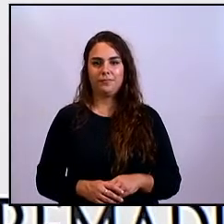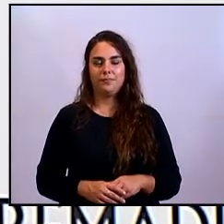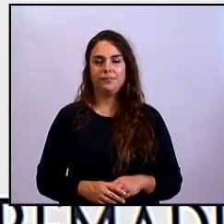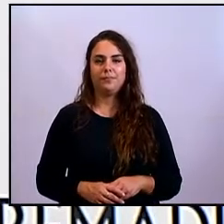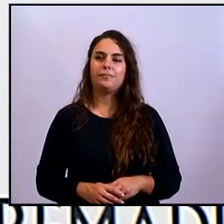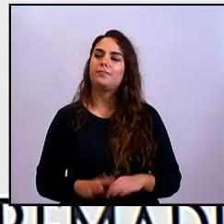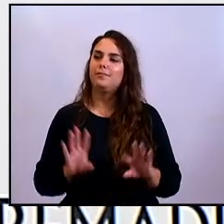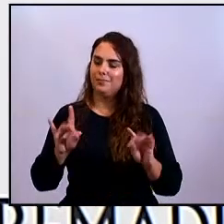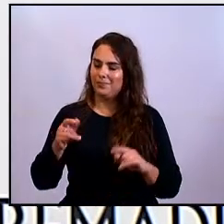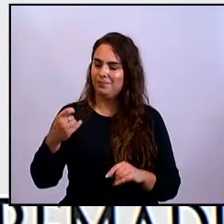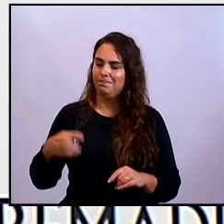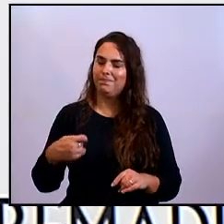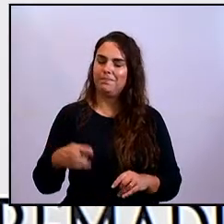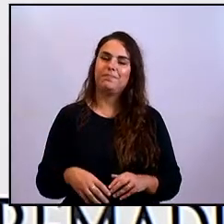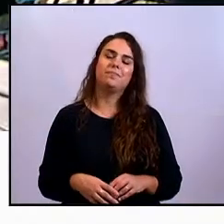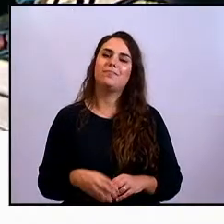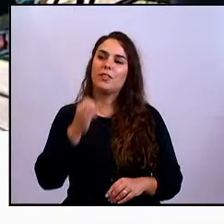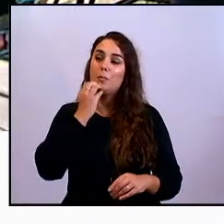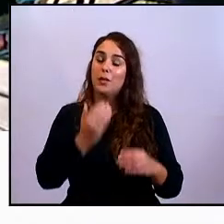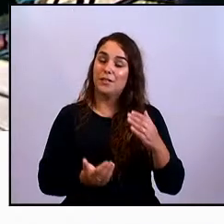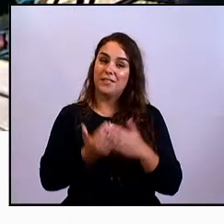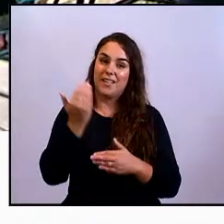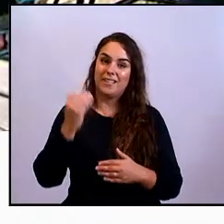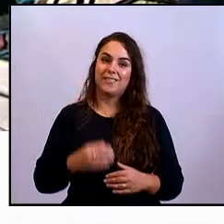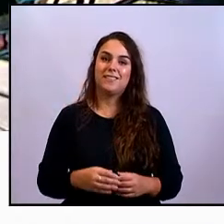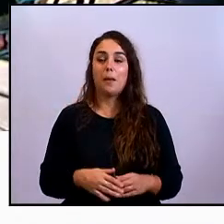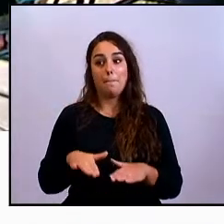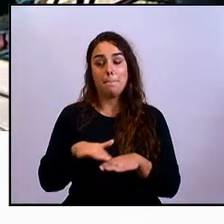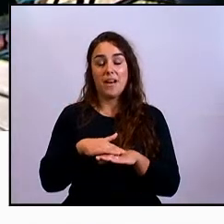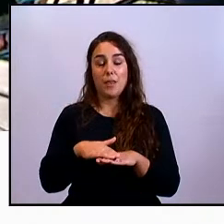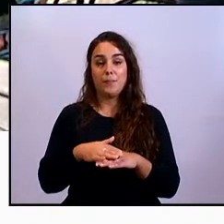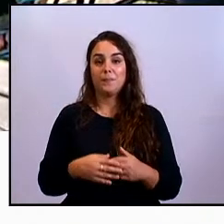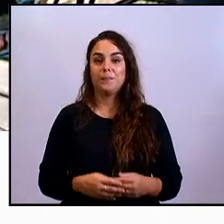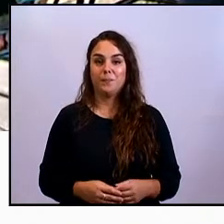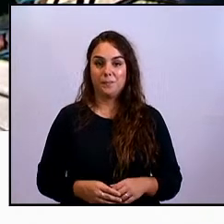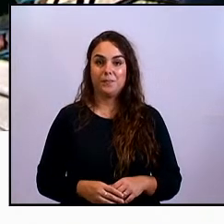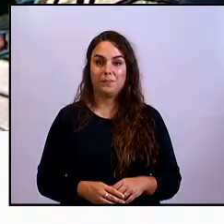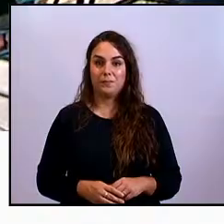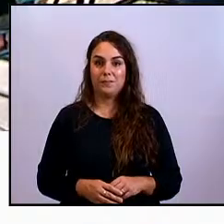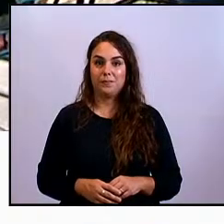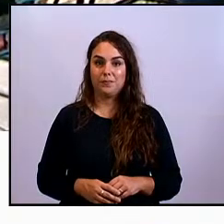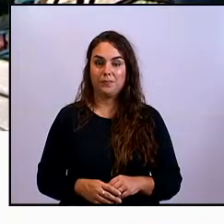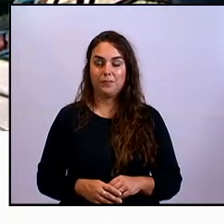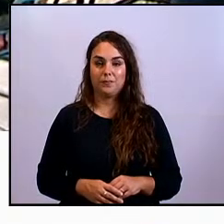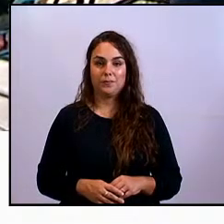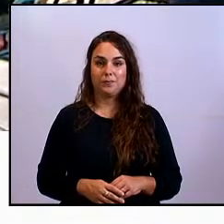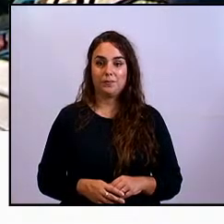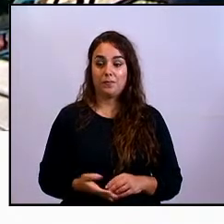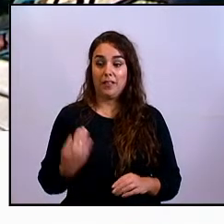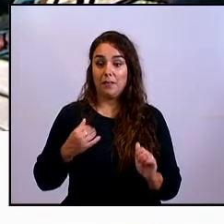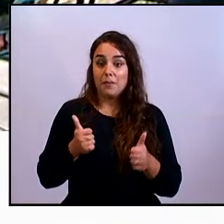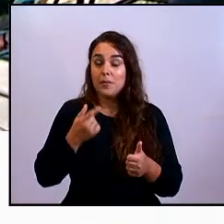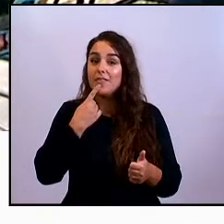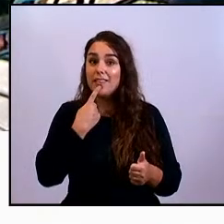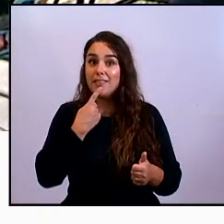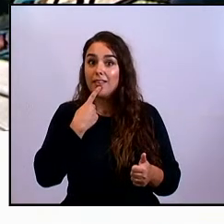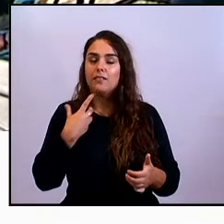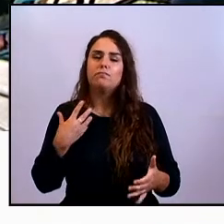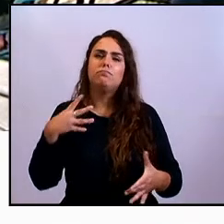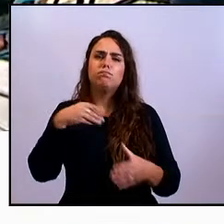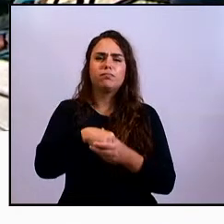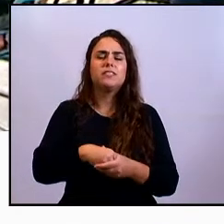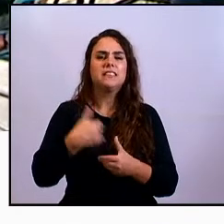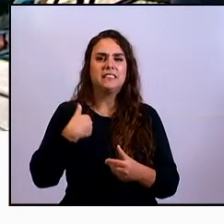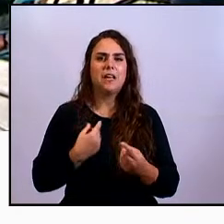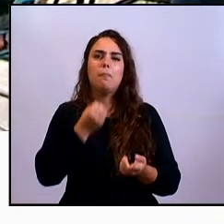Sí, presidenta. Buenos días. Perdón. Sí, al principio ha dicho que se habían incluido ya